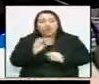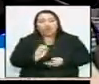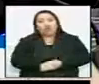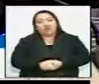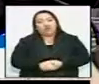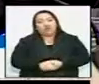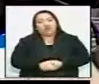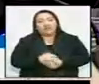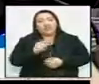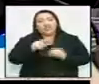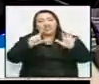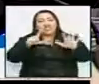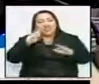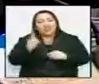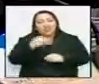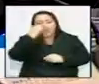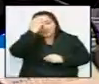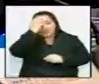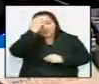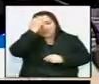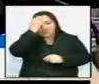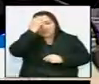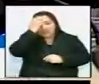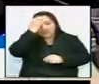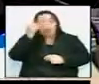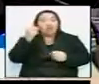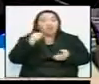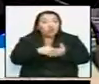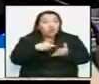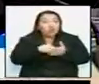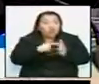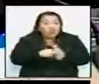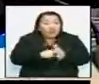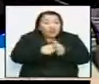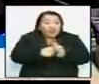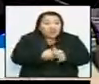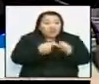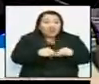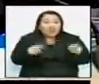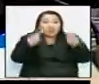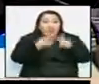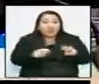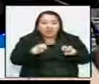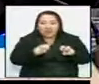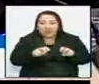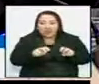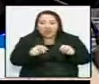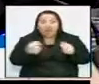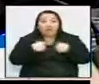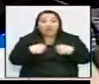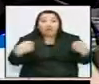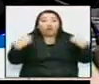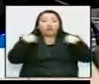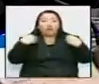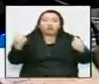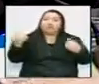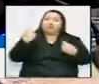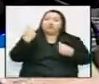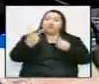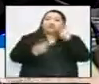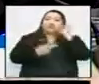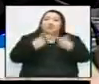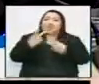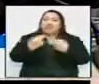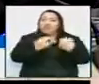17.000 millones de dólares. 17.000. Y por haber iniciado esas investigaciones, a mi despacho fueron a visitarnos